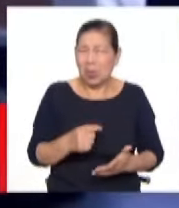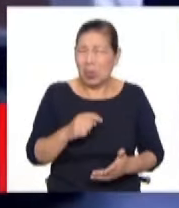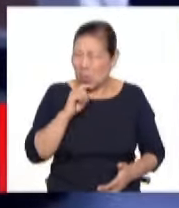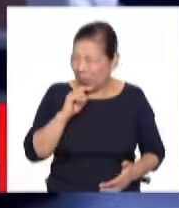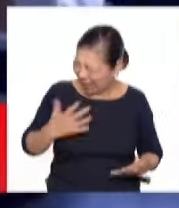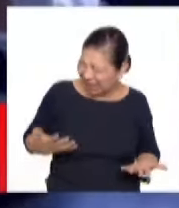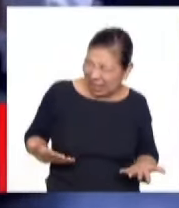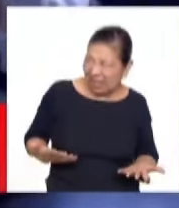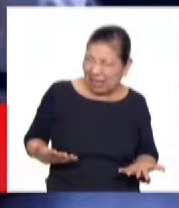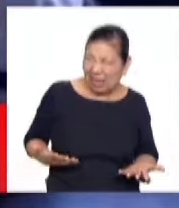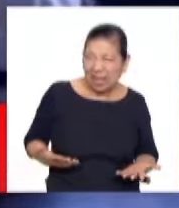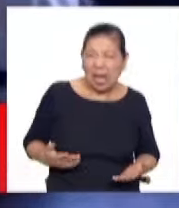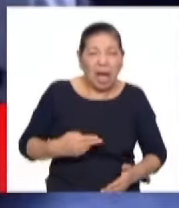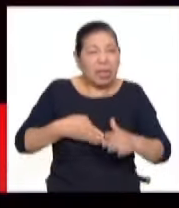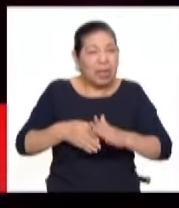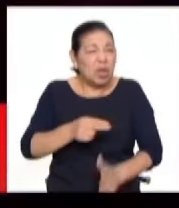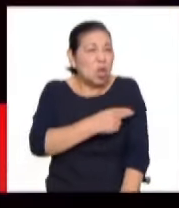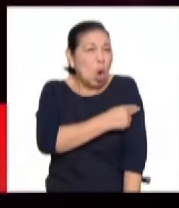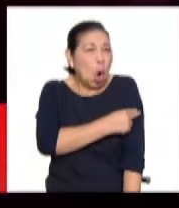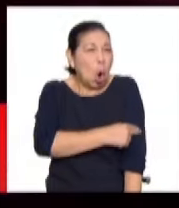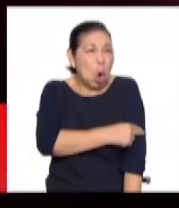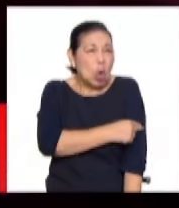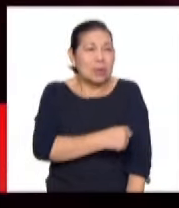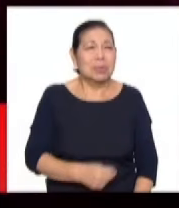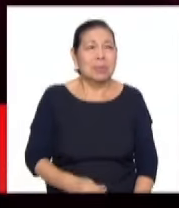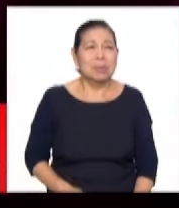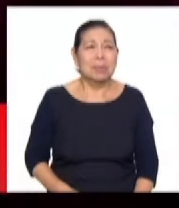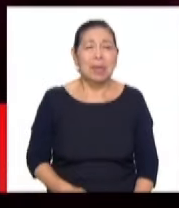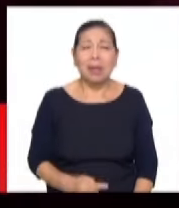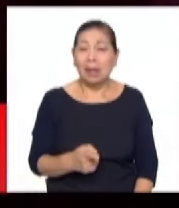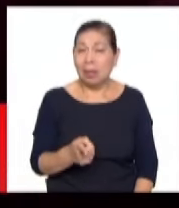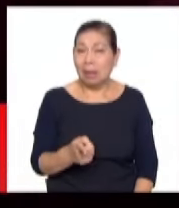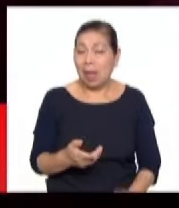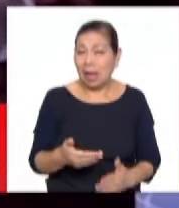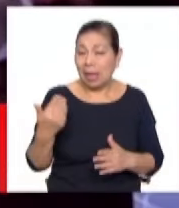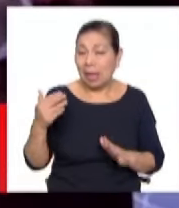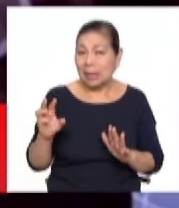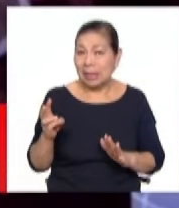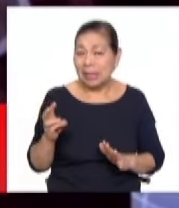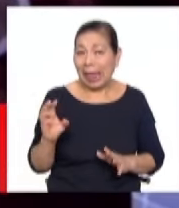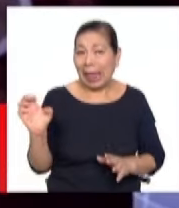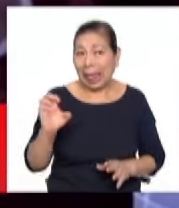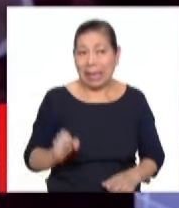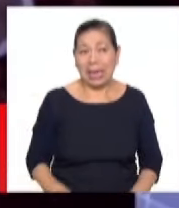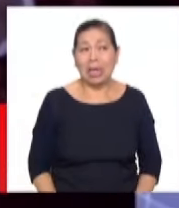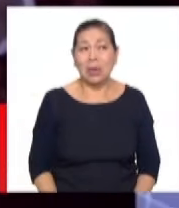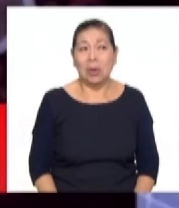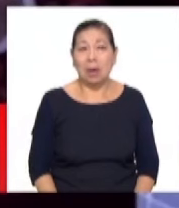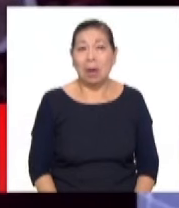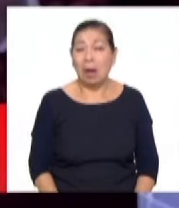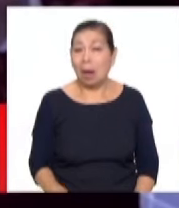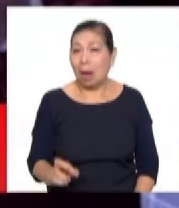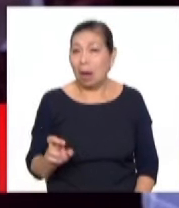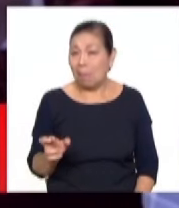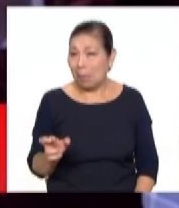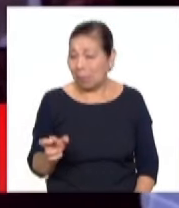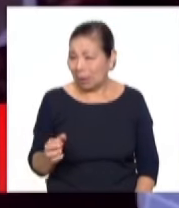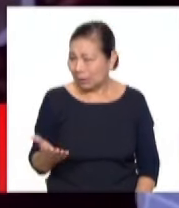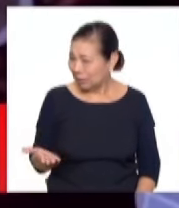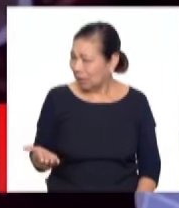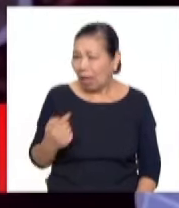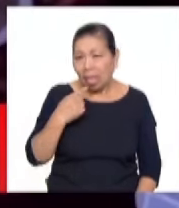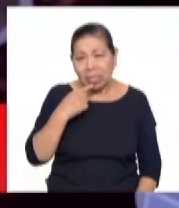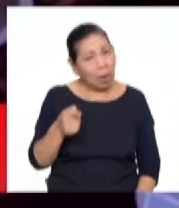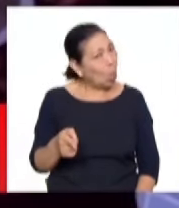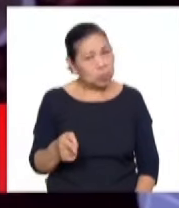femenino ocurrió en el hospital Adolfo Guevara Velasco de salud el pasado 16 de enero los padres de la criatura